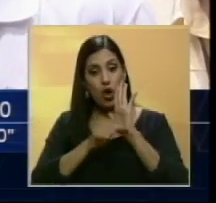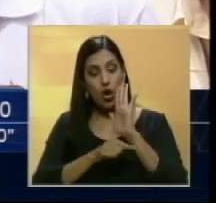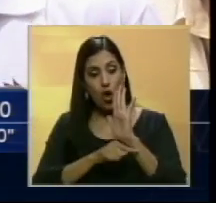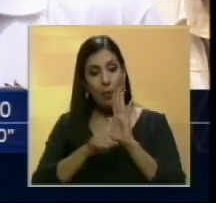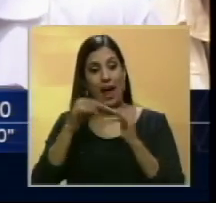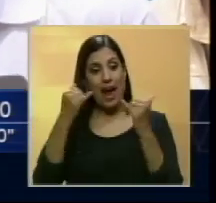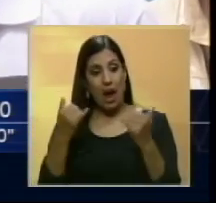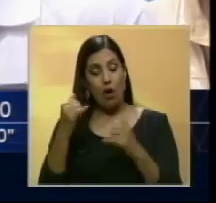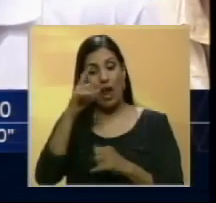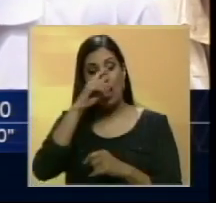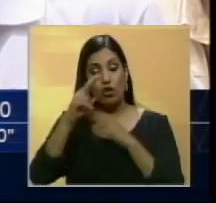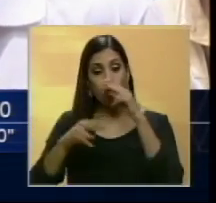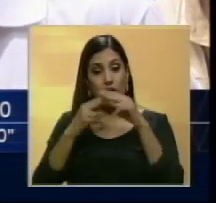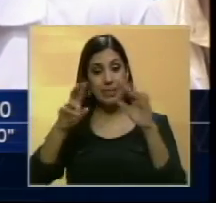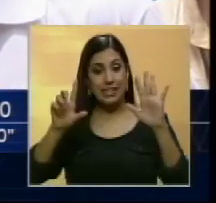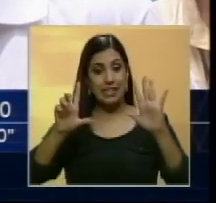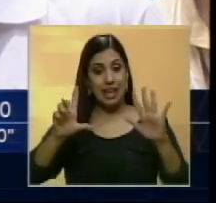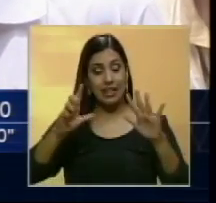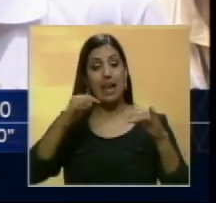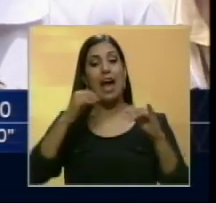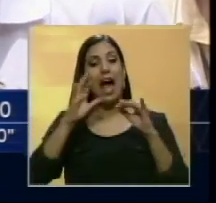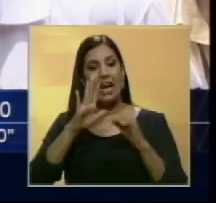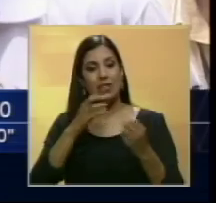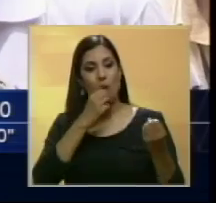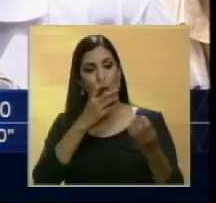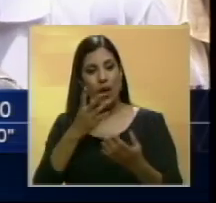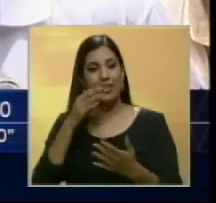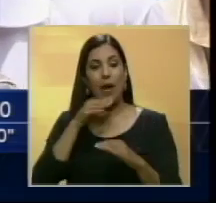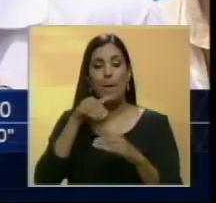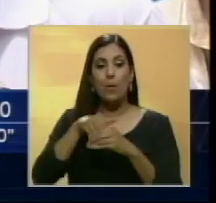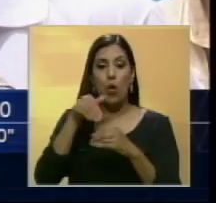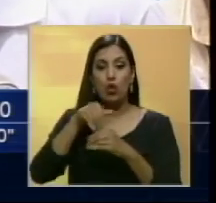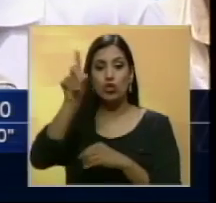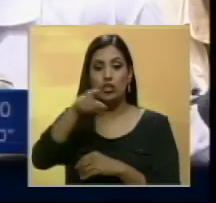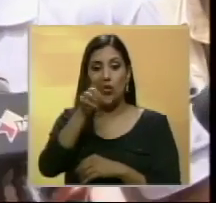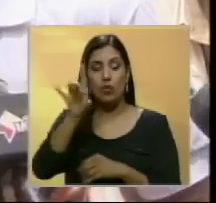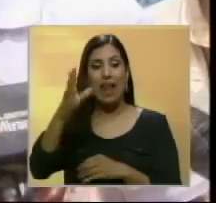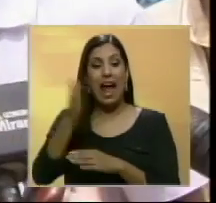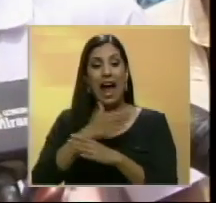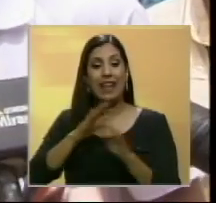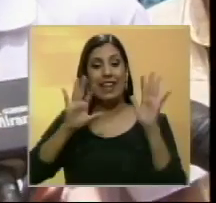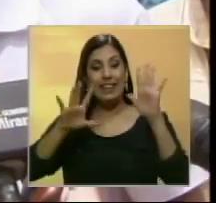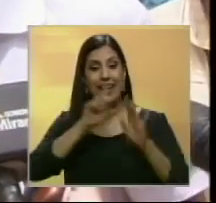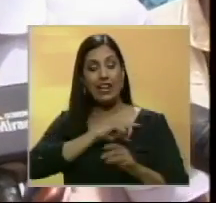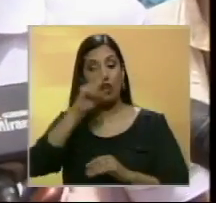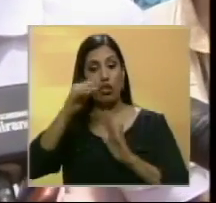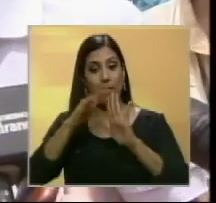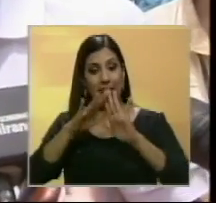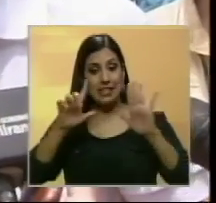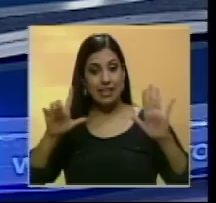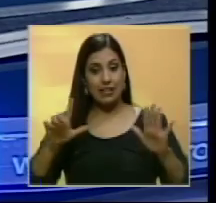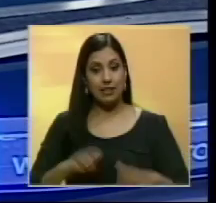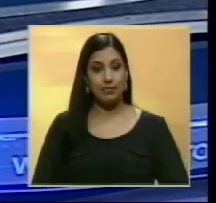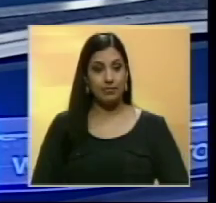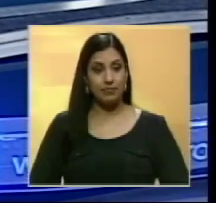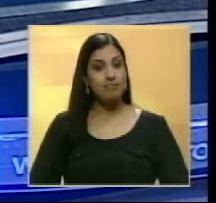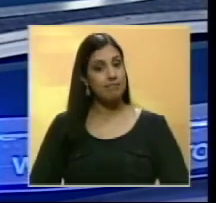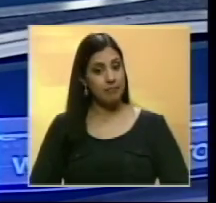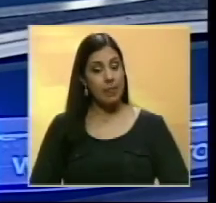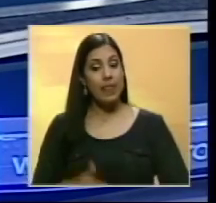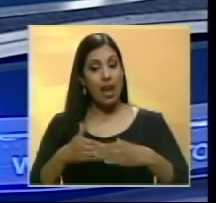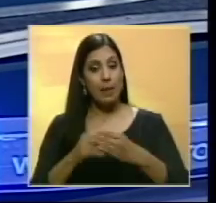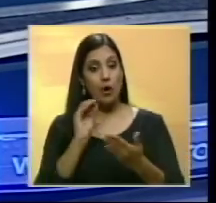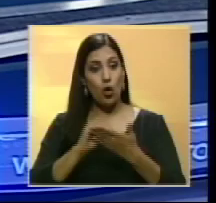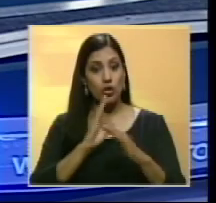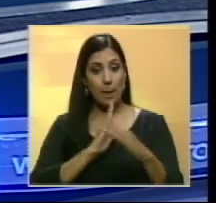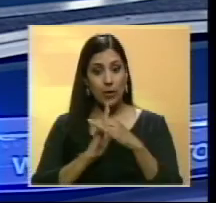organismo vigente del año 2007. Especificó que el revocatorio debe hacerse antes del 10 de enero de 2017. Amigos, es